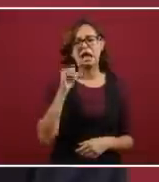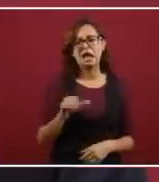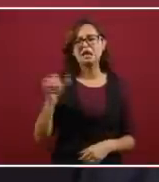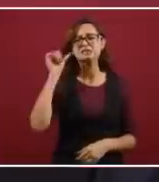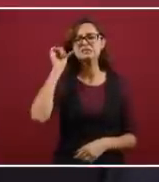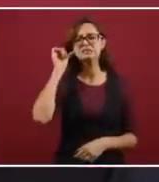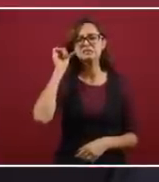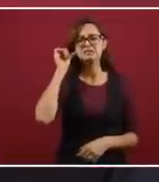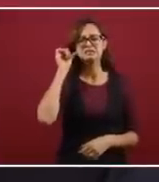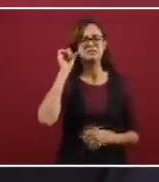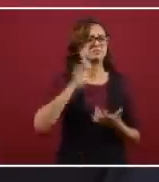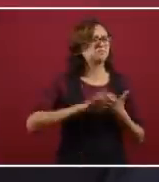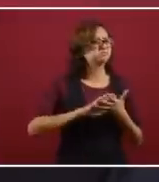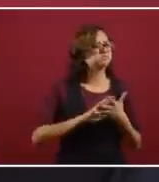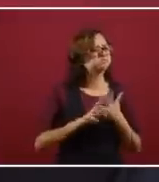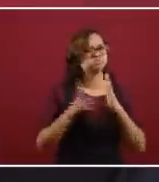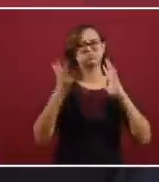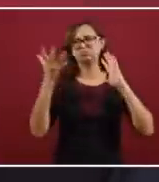dicen